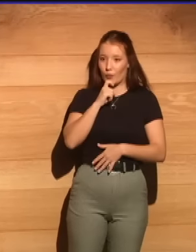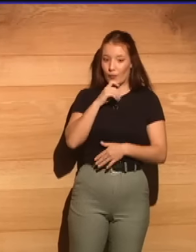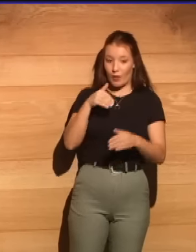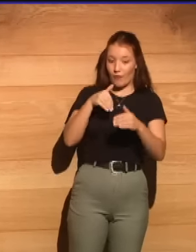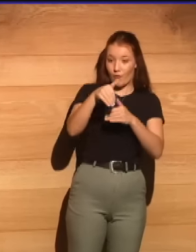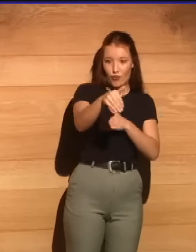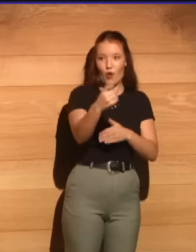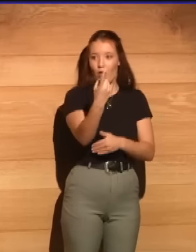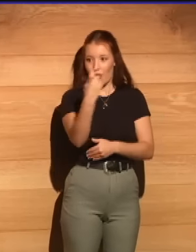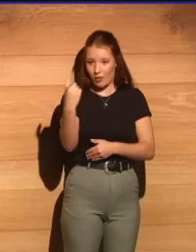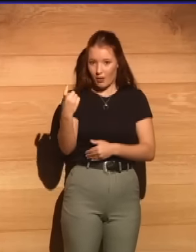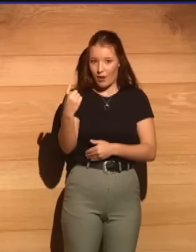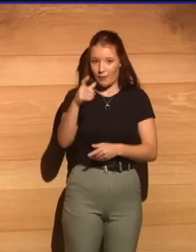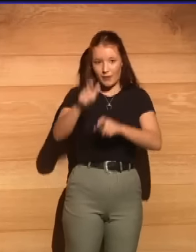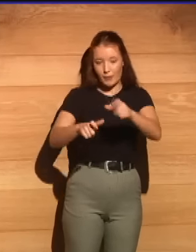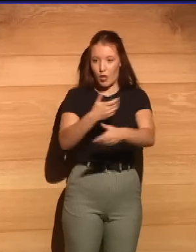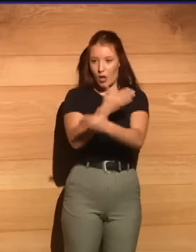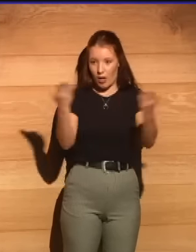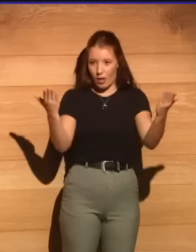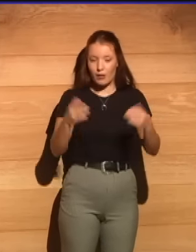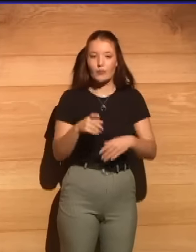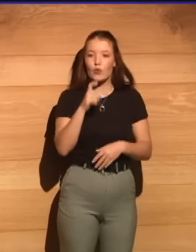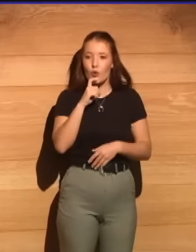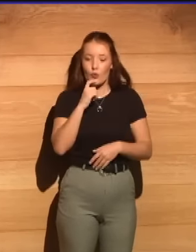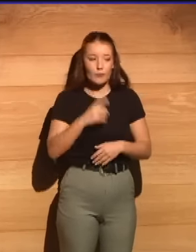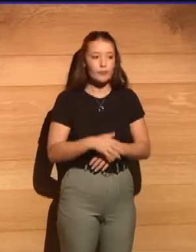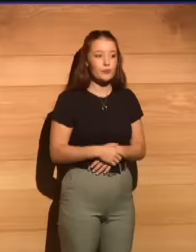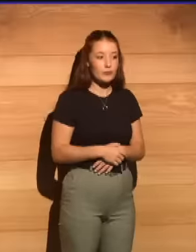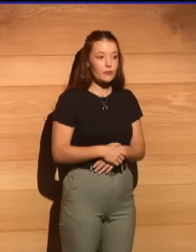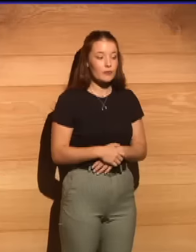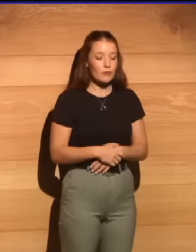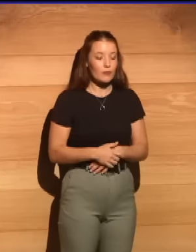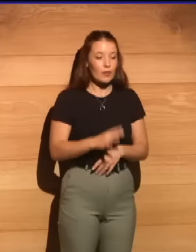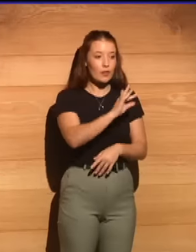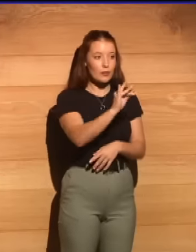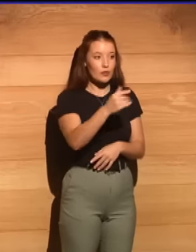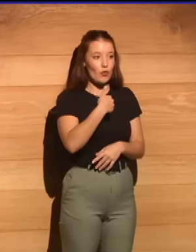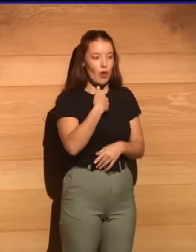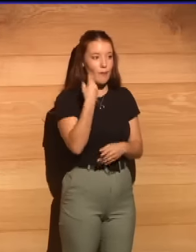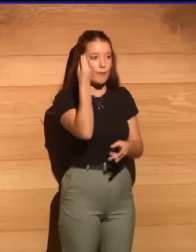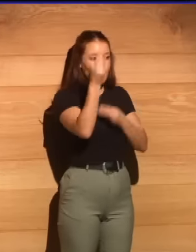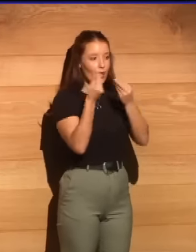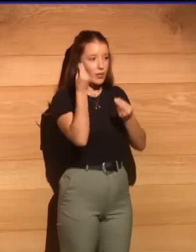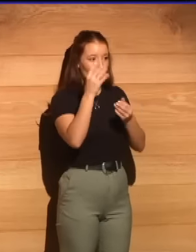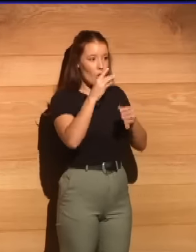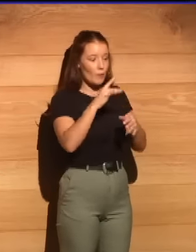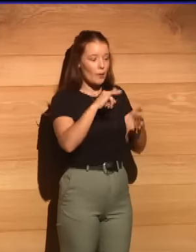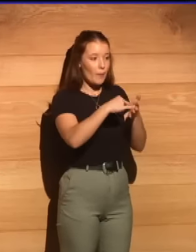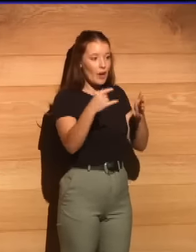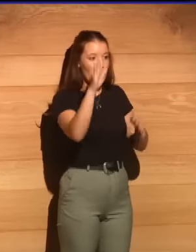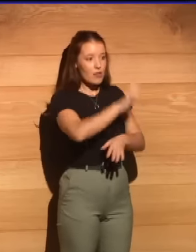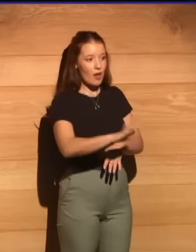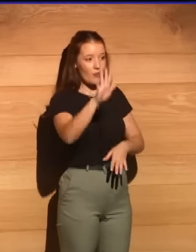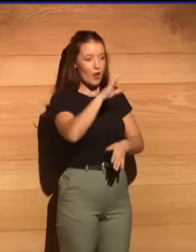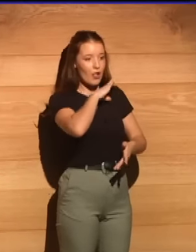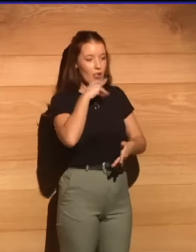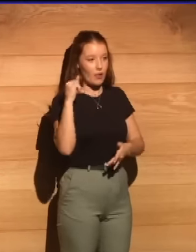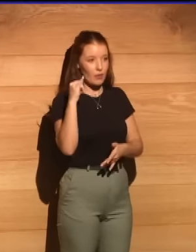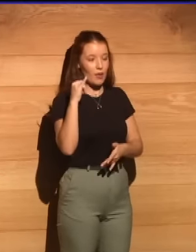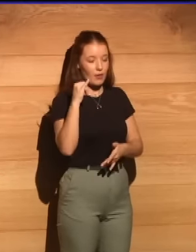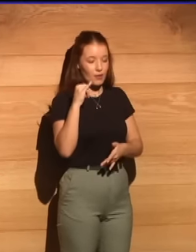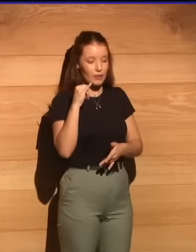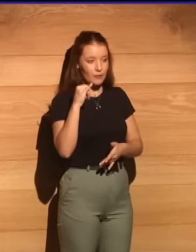futuro, para todos? Así es, y yo decía que eso es un plan nacional de habilidades digitales, no de habilidades tecnológicas. No